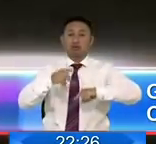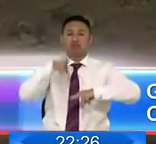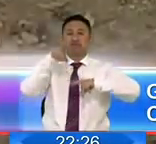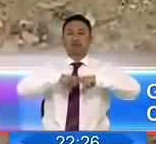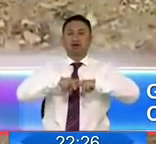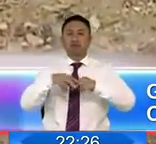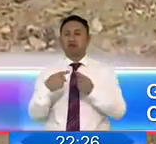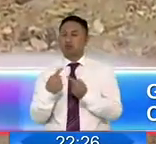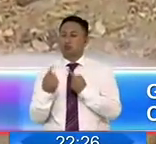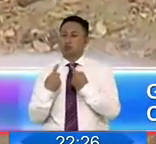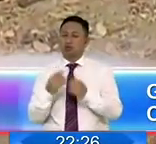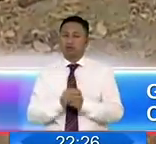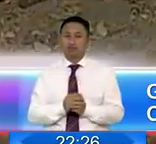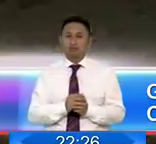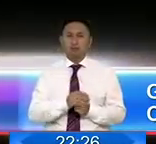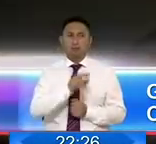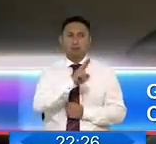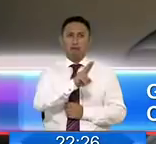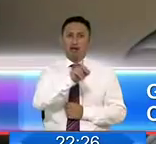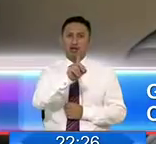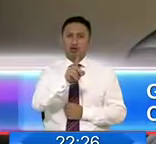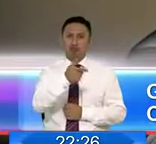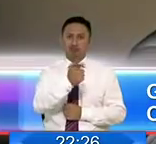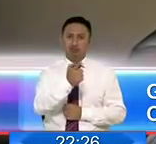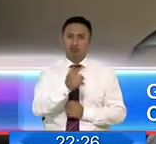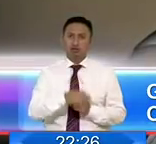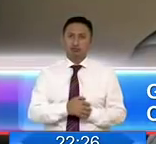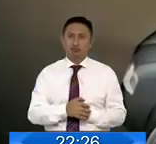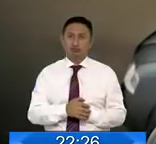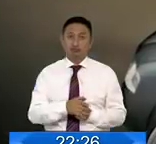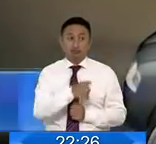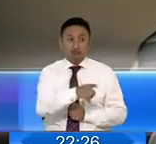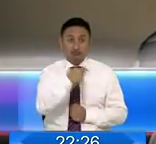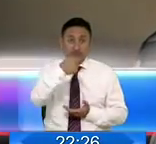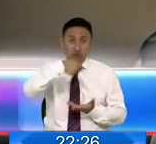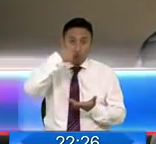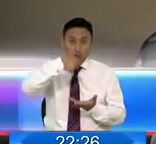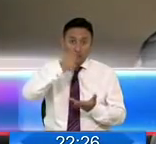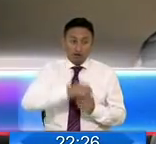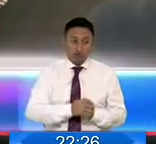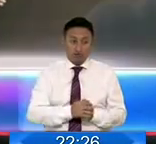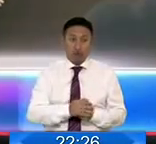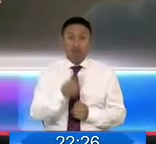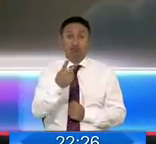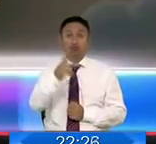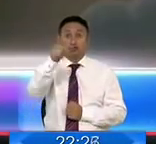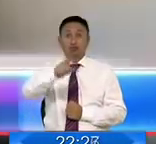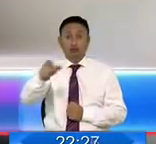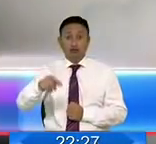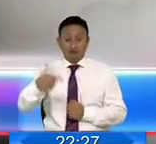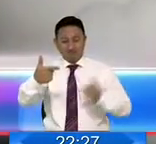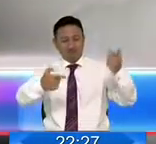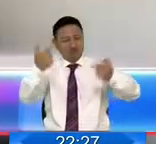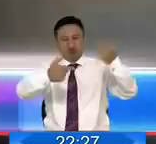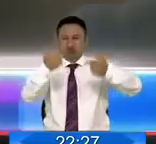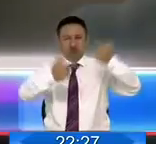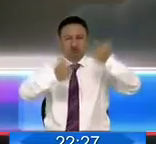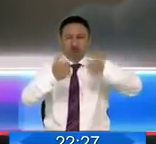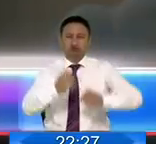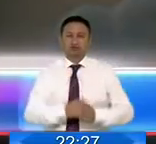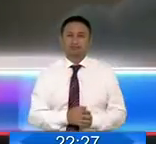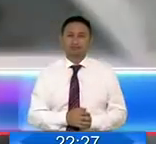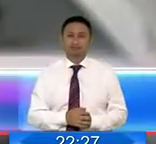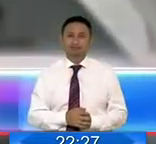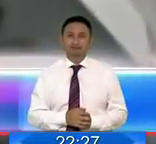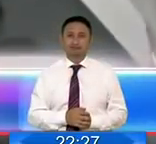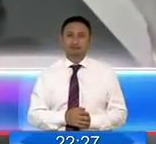fue asesinado de 21 tiros. Estaba comiendo ahí y ya pegaron 2 tipos y se lo dispararon. Le dieron a quemarropa, dice. No